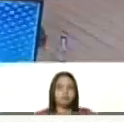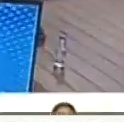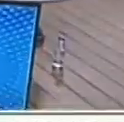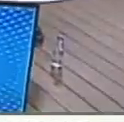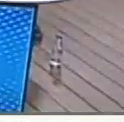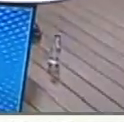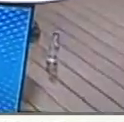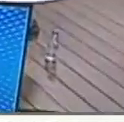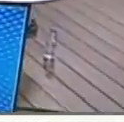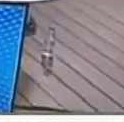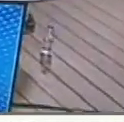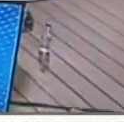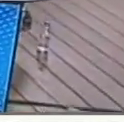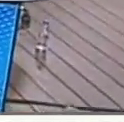Gracias.